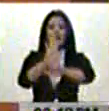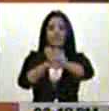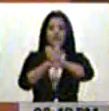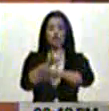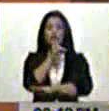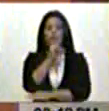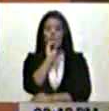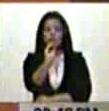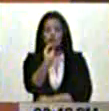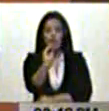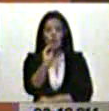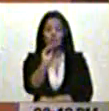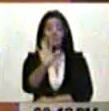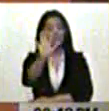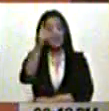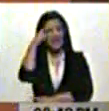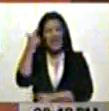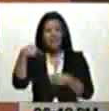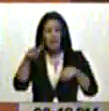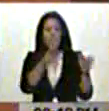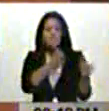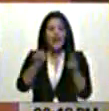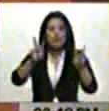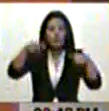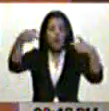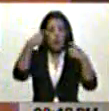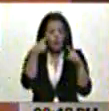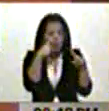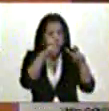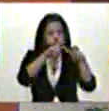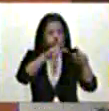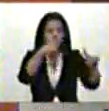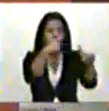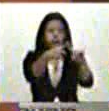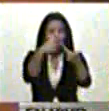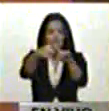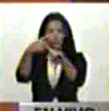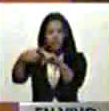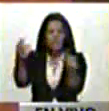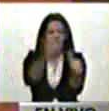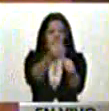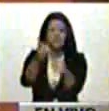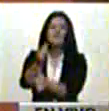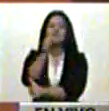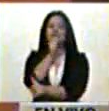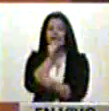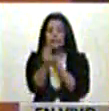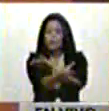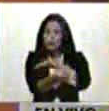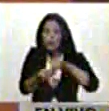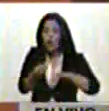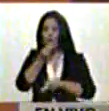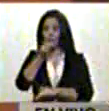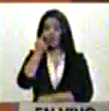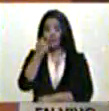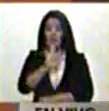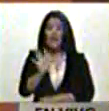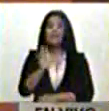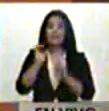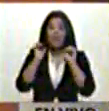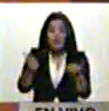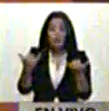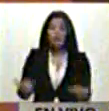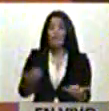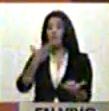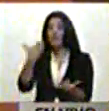los últimos hallazgos de la operación Ataque al Gorgojo, desarrollada este lunes en 53 establecimientos comerciales de